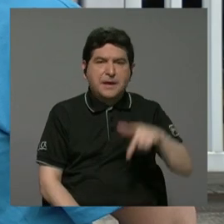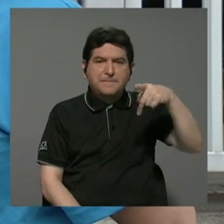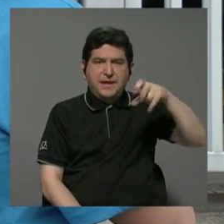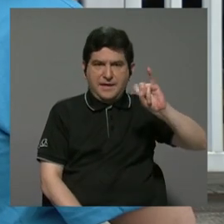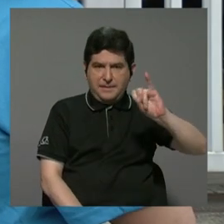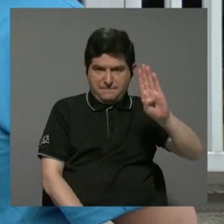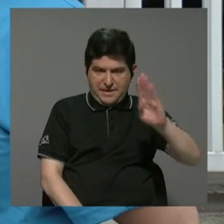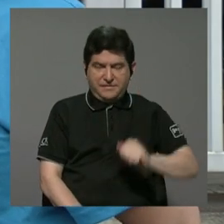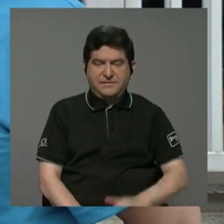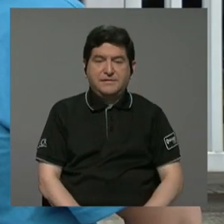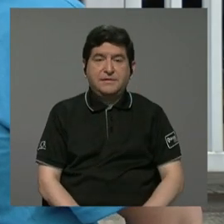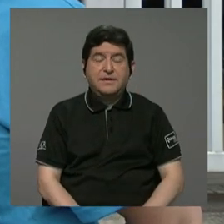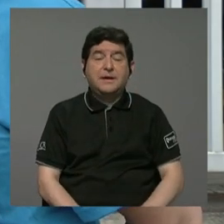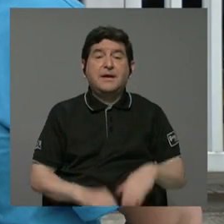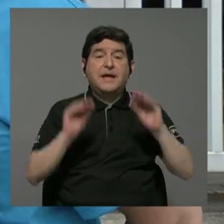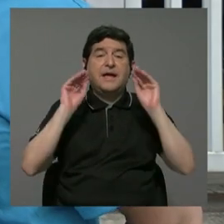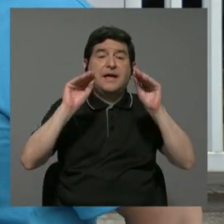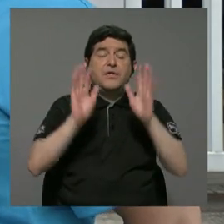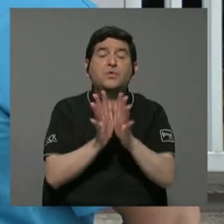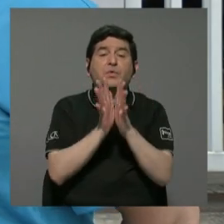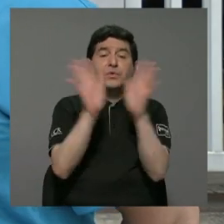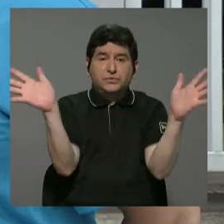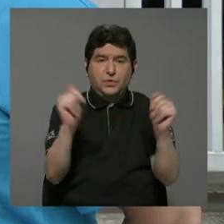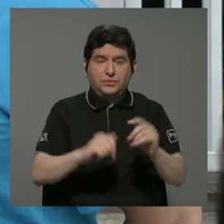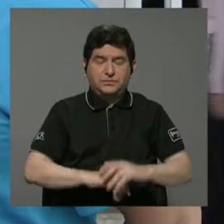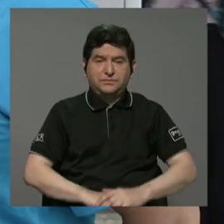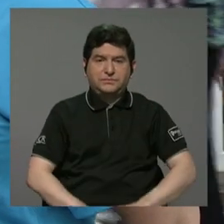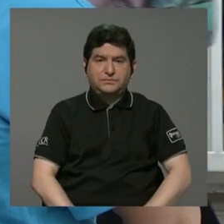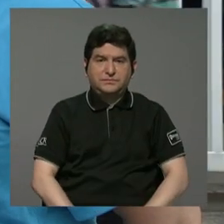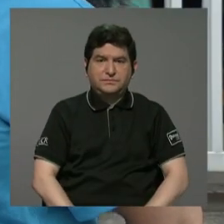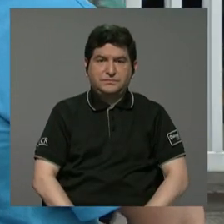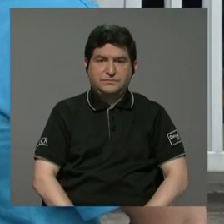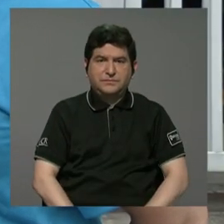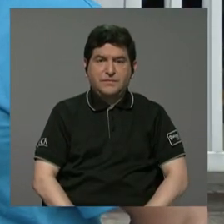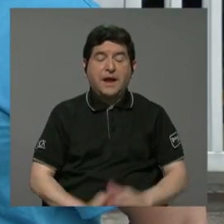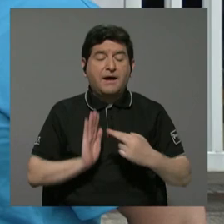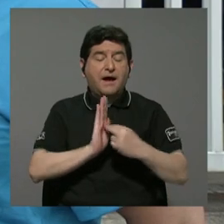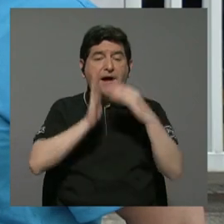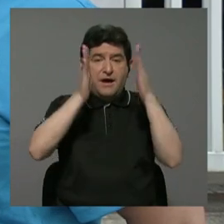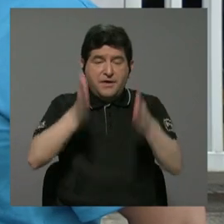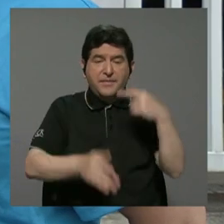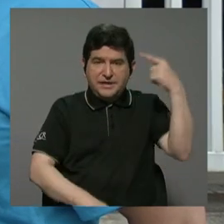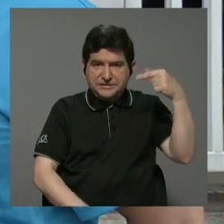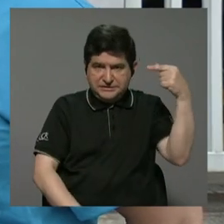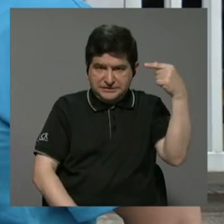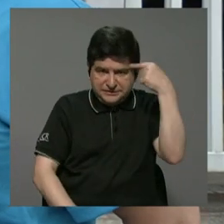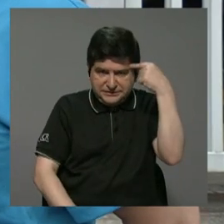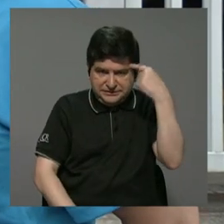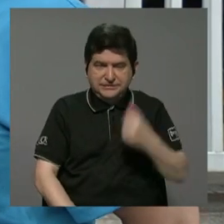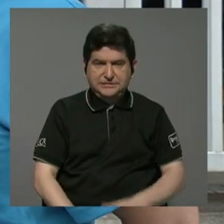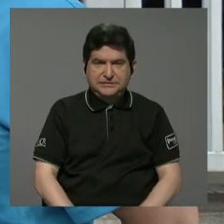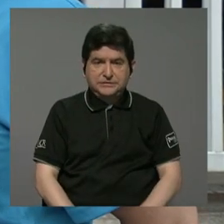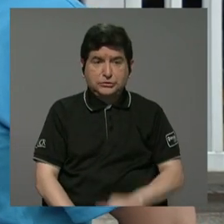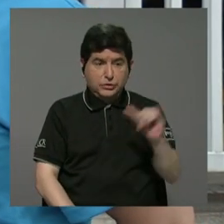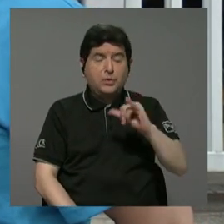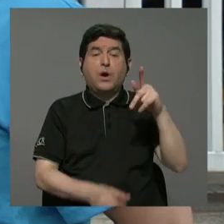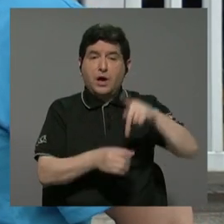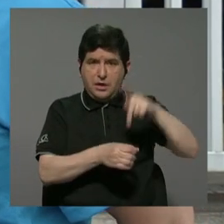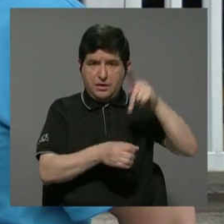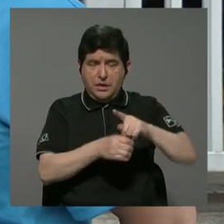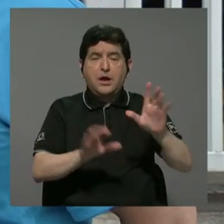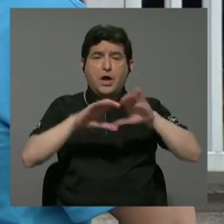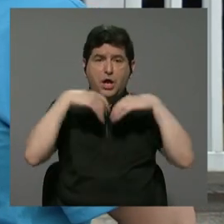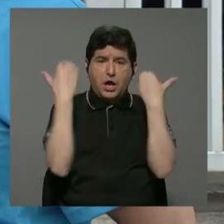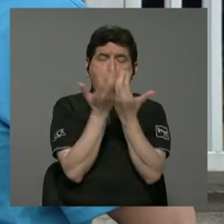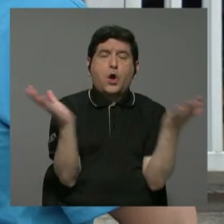Interno Bruto para la educación pública. Los señores representantes del gobierno, que también participan en la